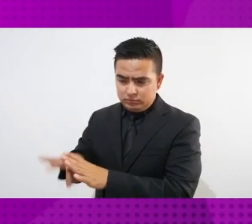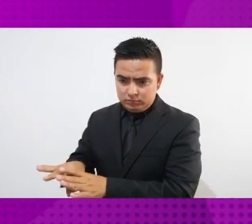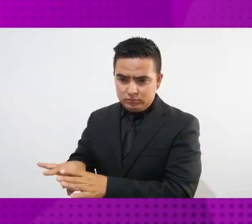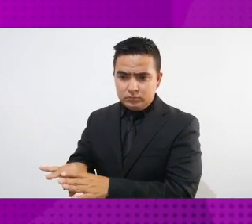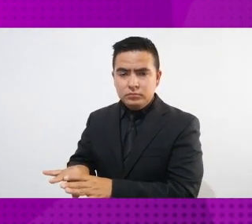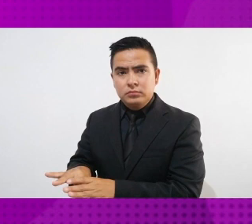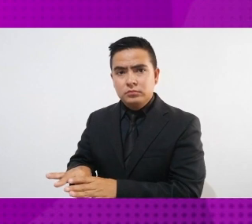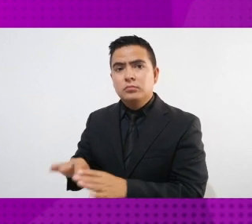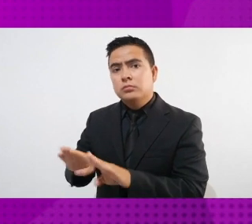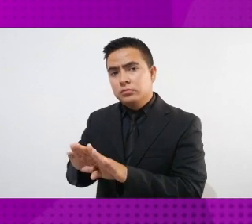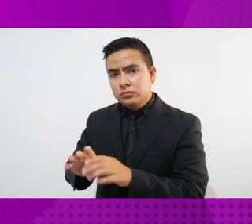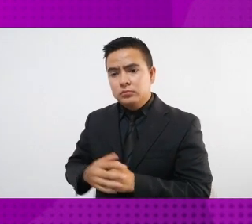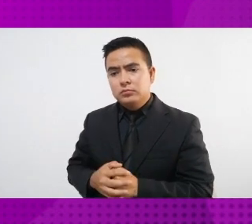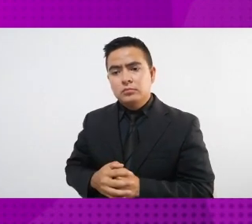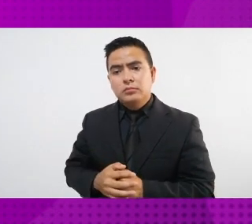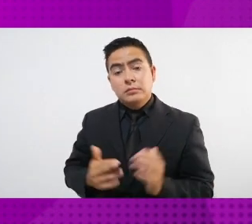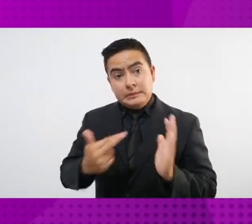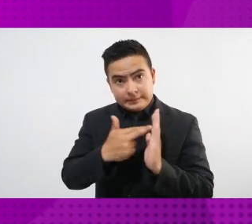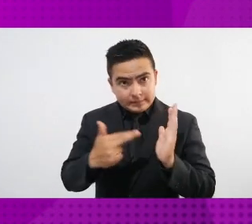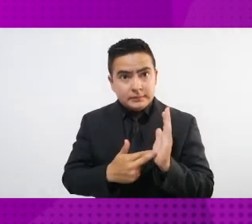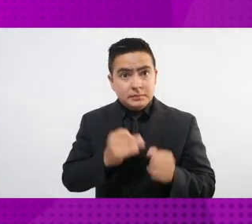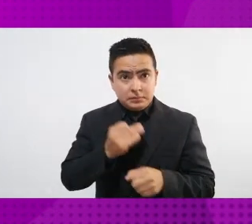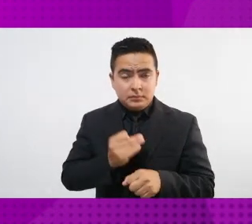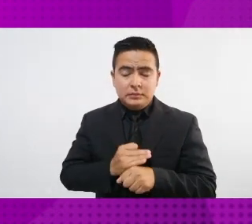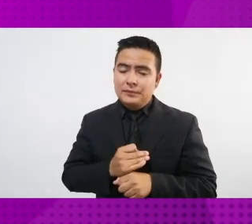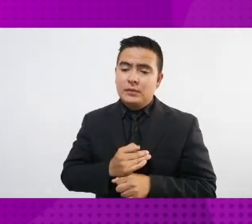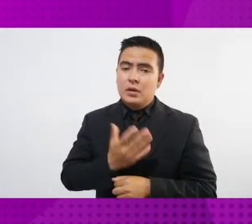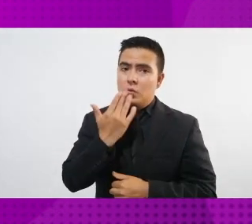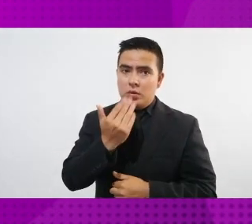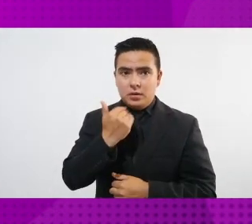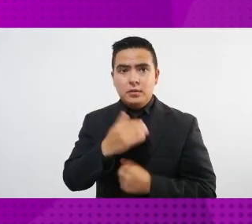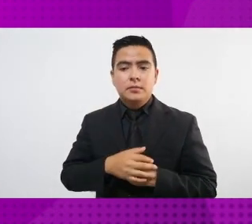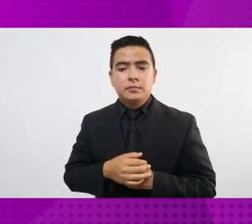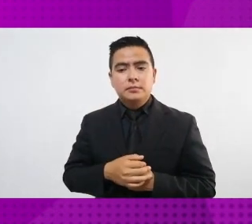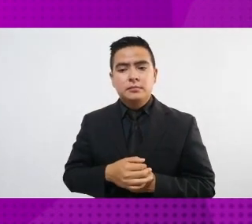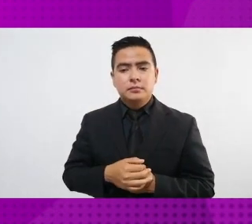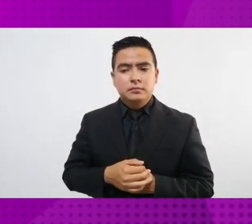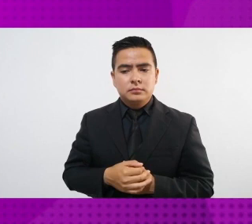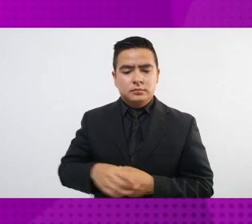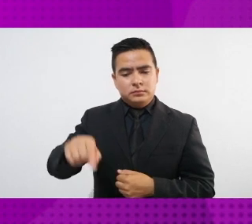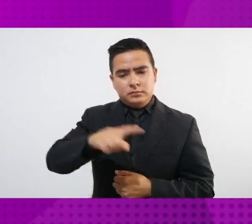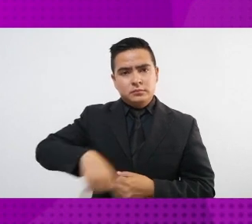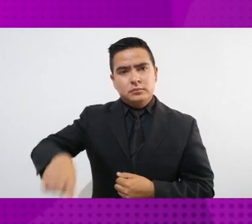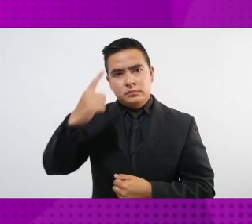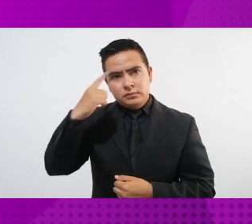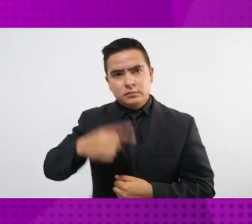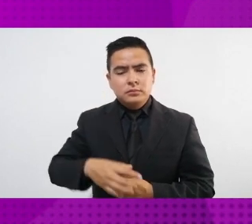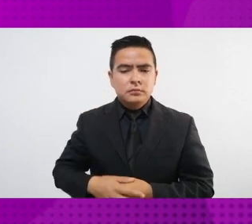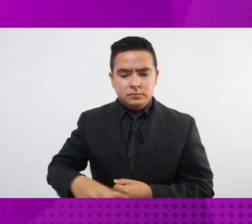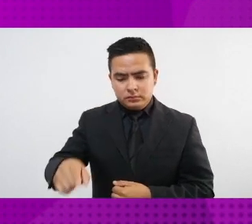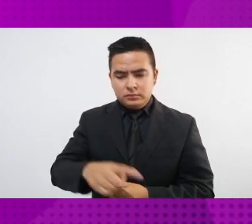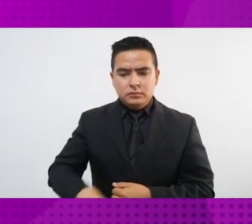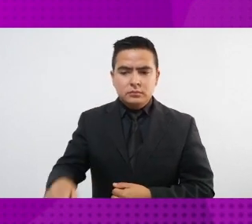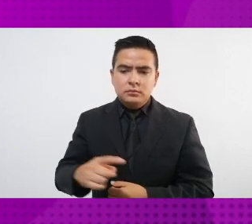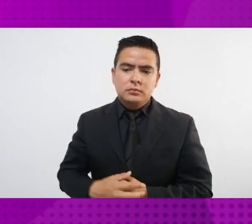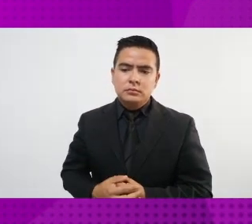no existen unas normas que nos permitan establecer metodologías específicas para afrontar la integración de un